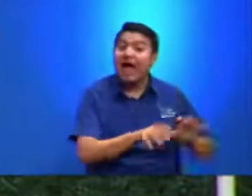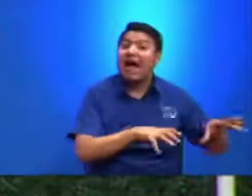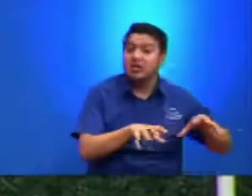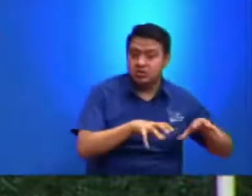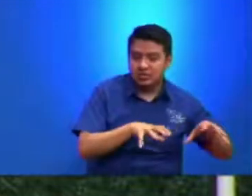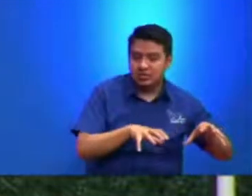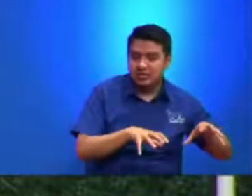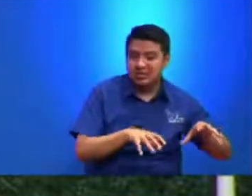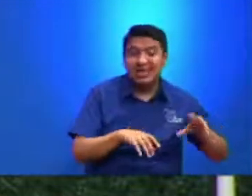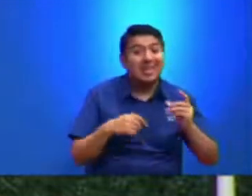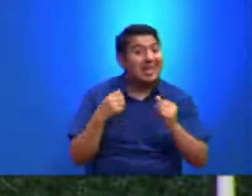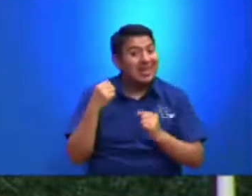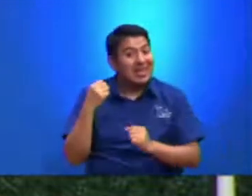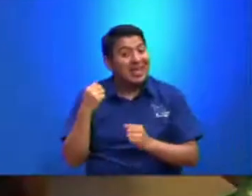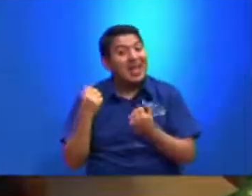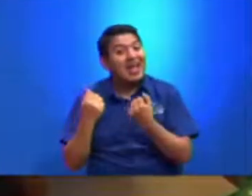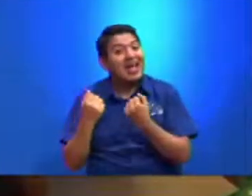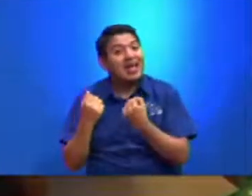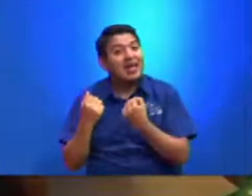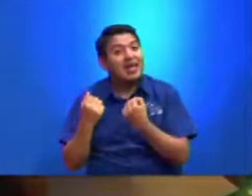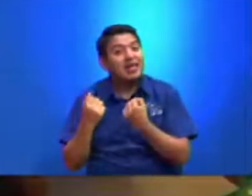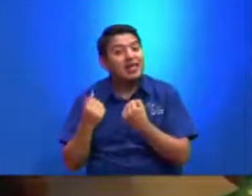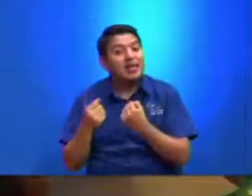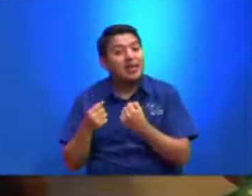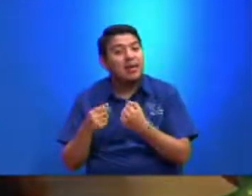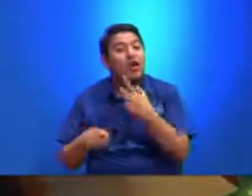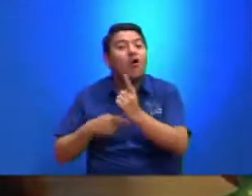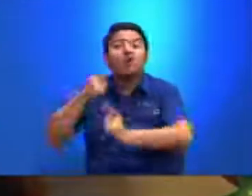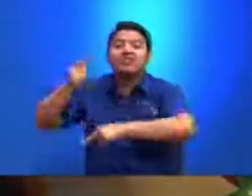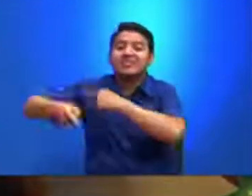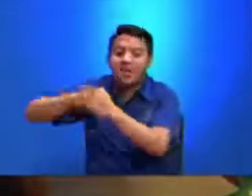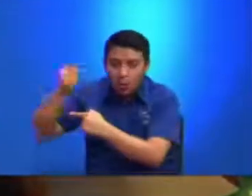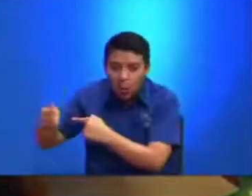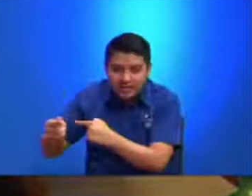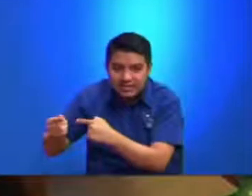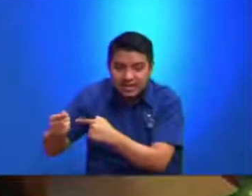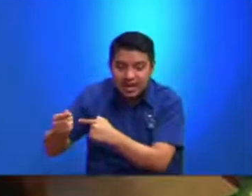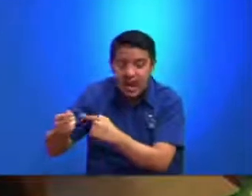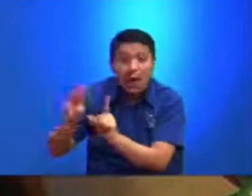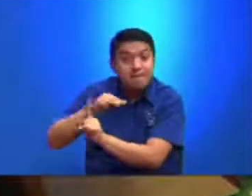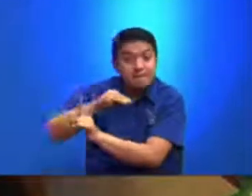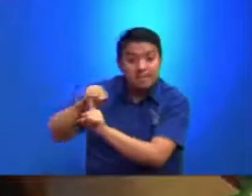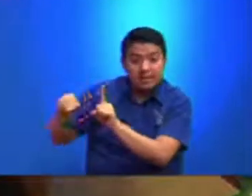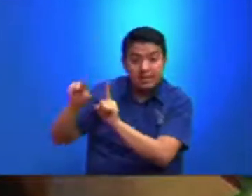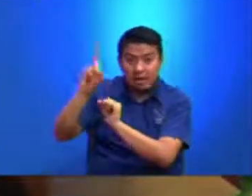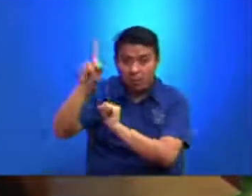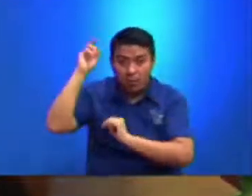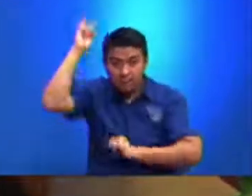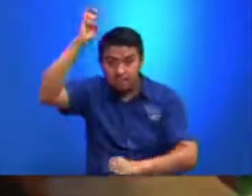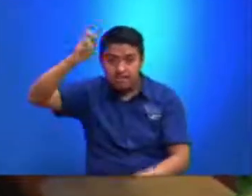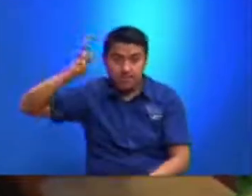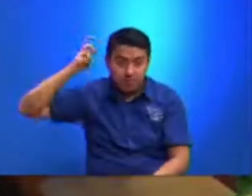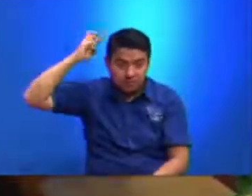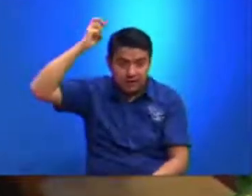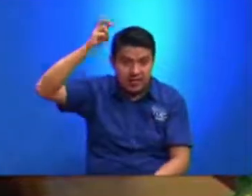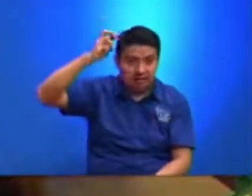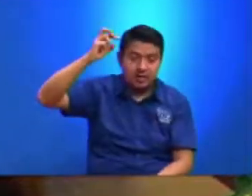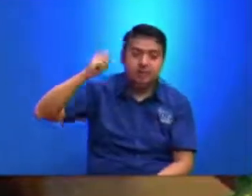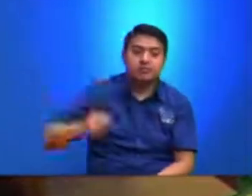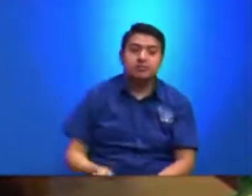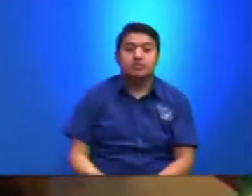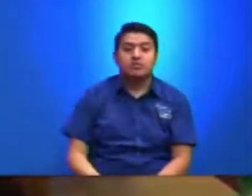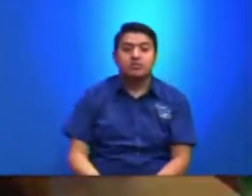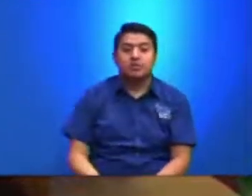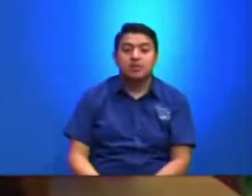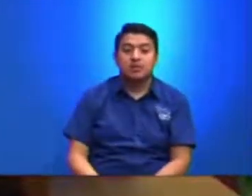hombre en tal lugar que se va a llamar Joás, y él va a hacer esto, esto, esto, esto. Era profetizado, y